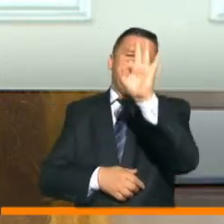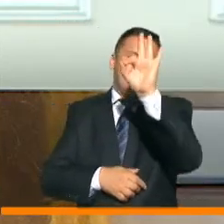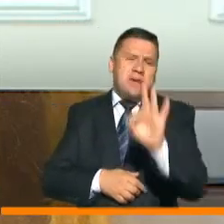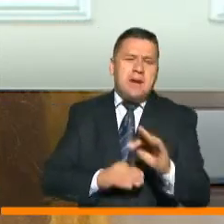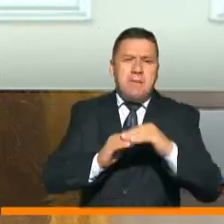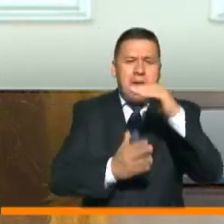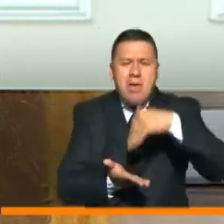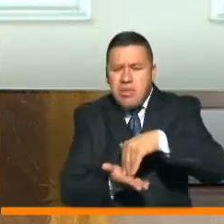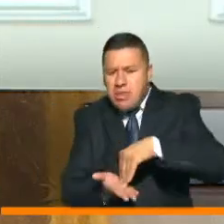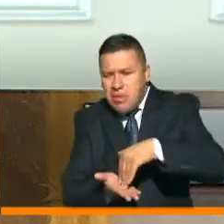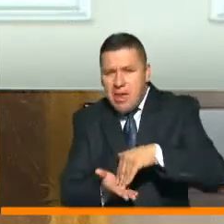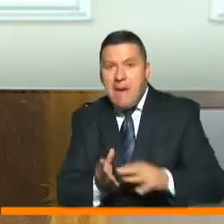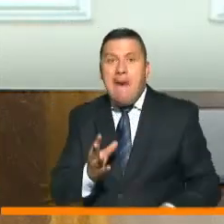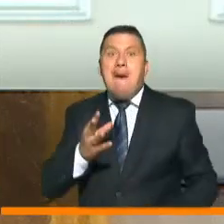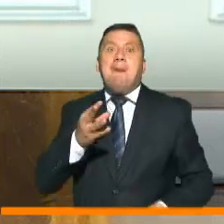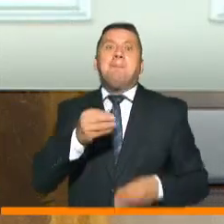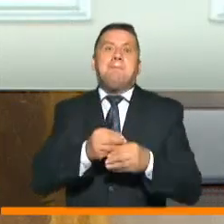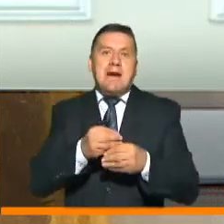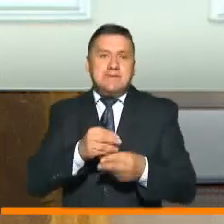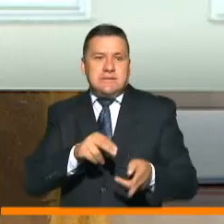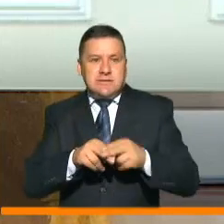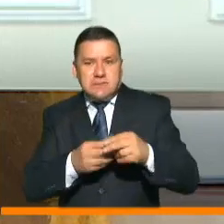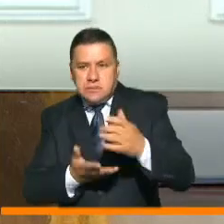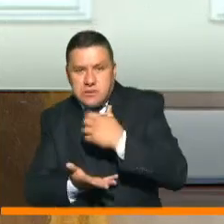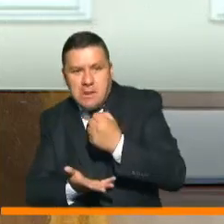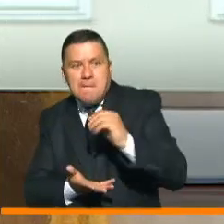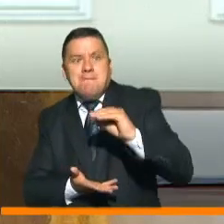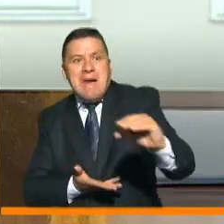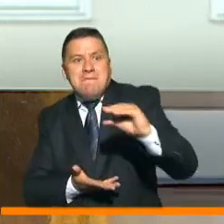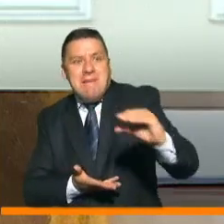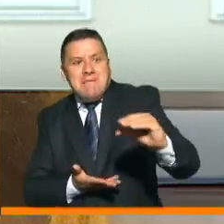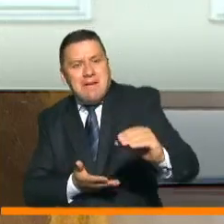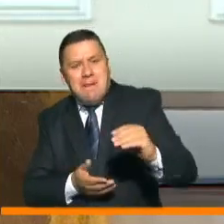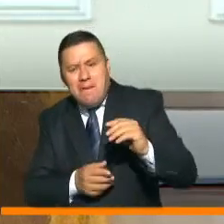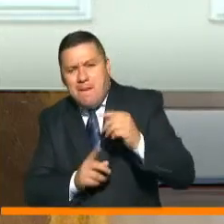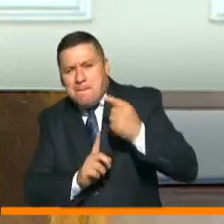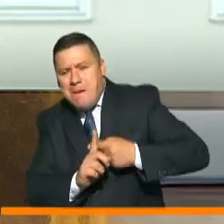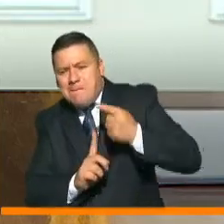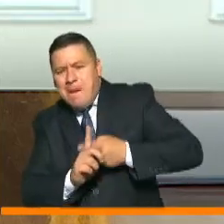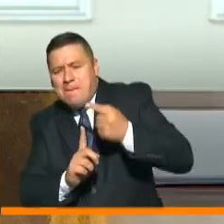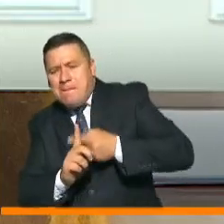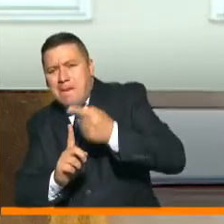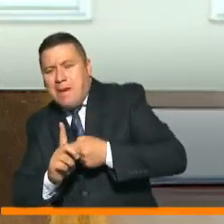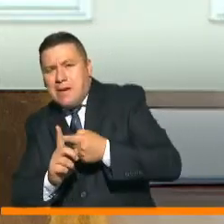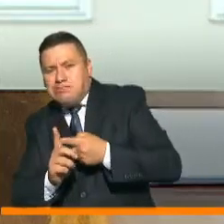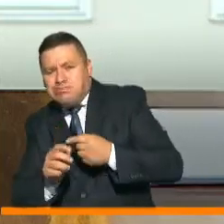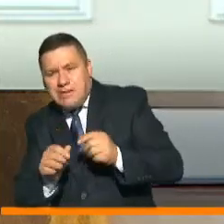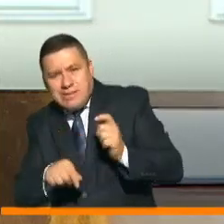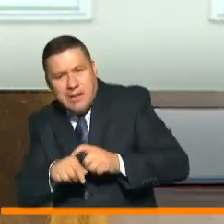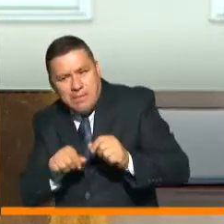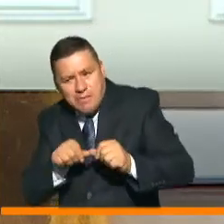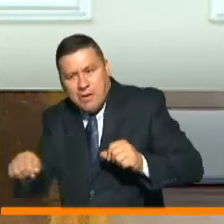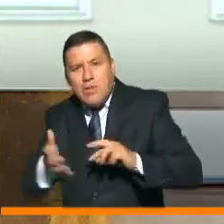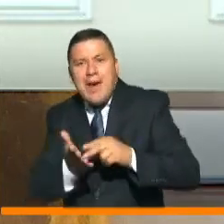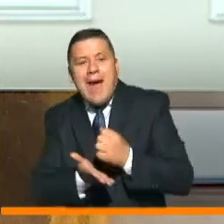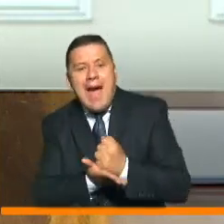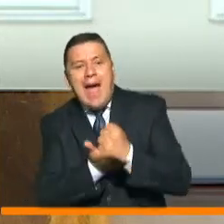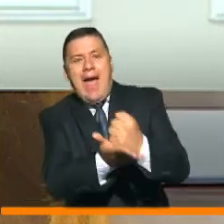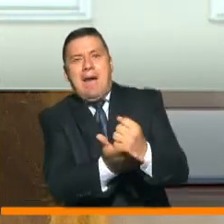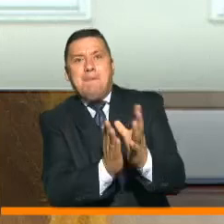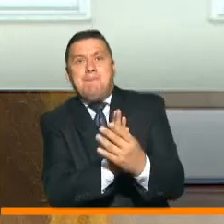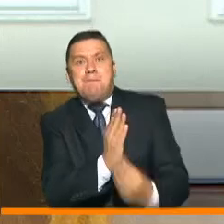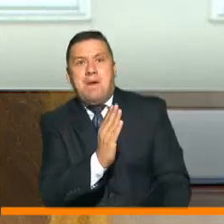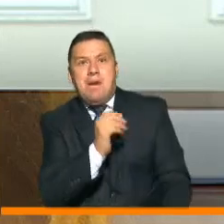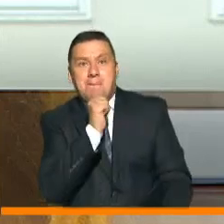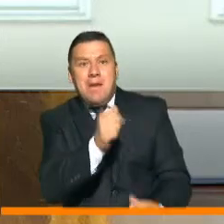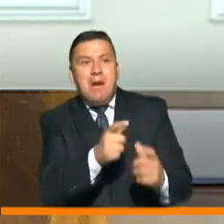50% más vulnerable y aumentamos y mejoramos sus ingresos y, por supuesto, esto tiene también una condición, ayuda a vencer la